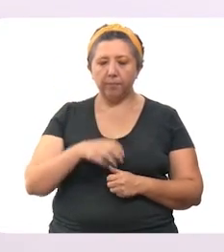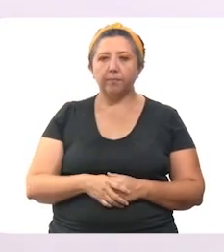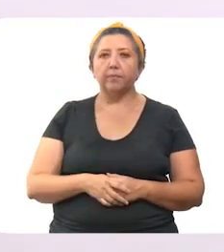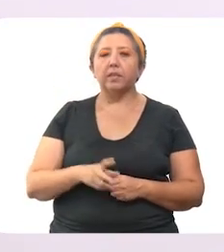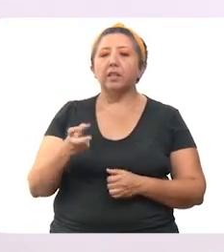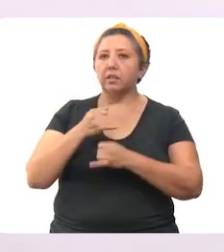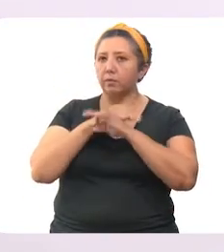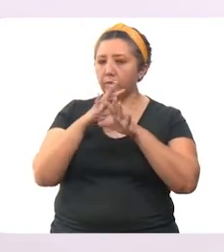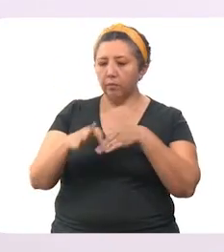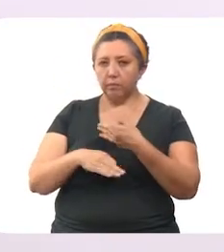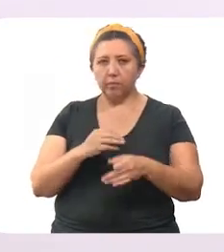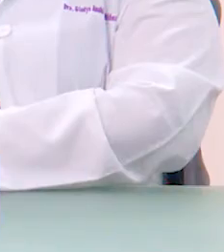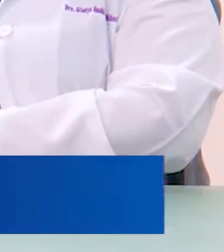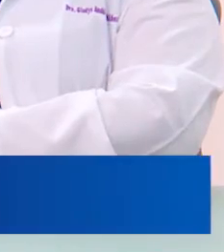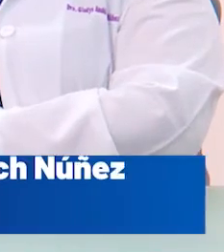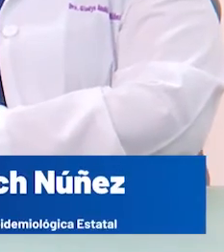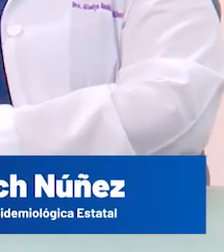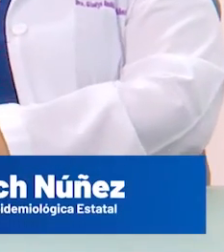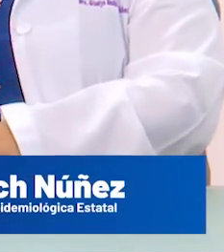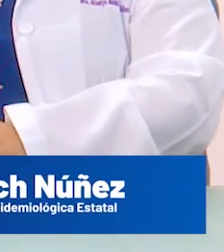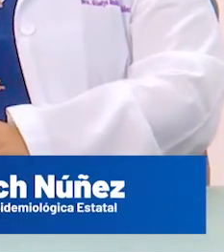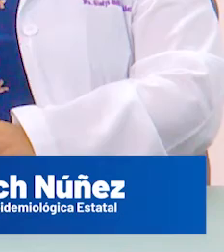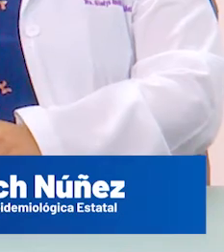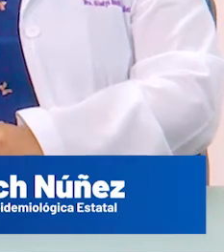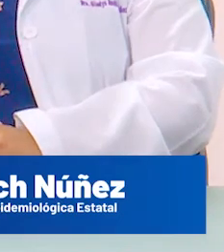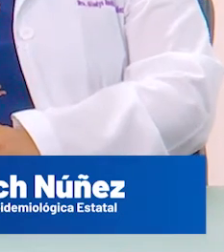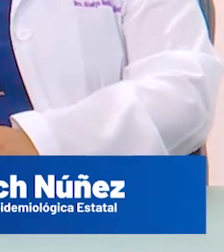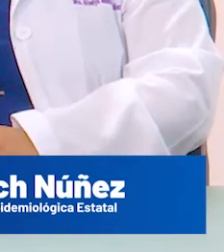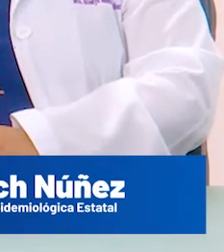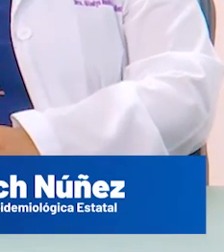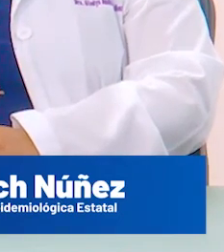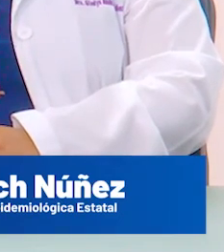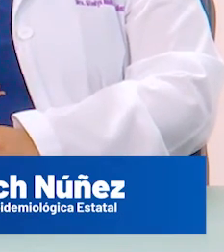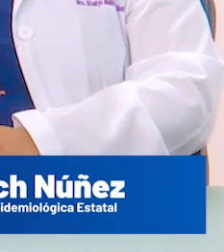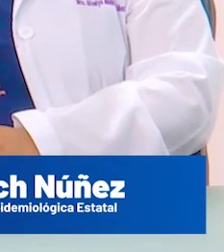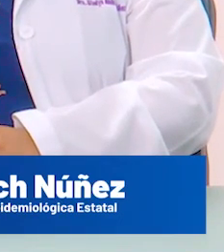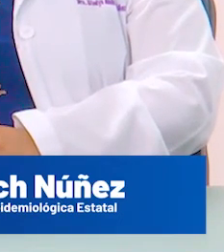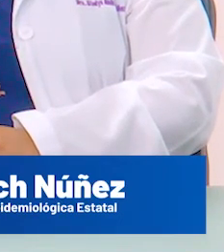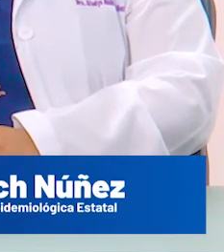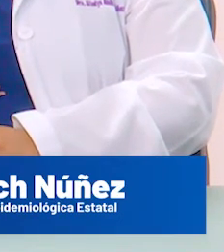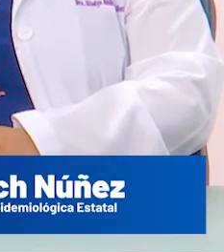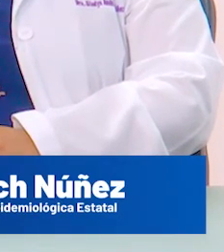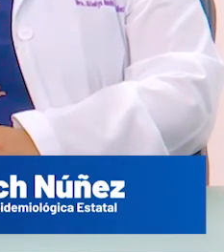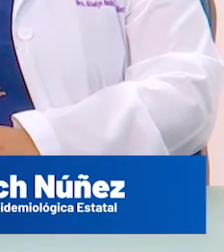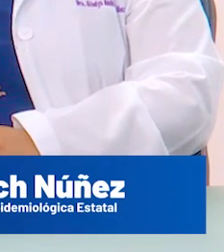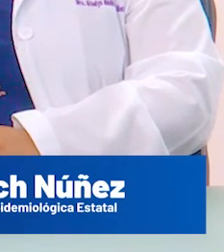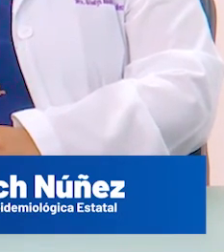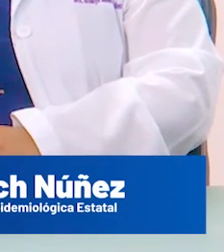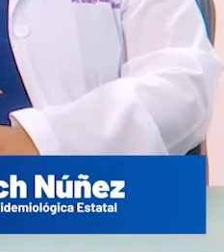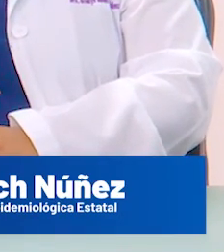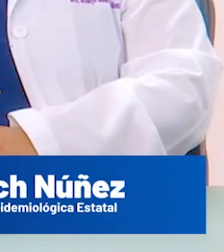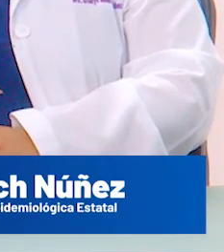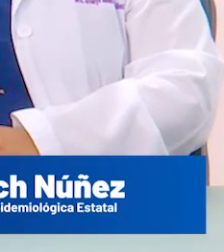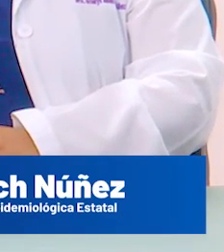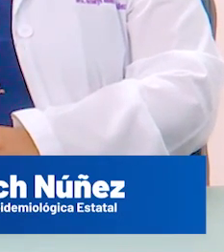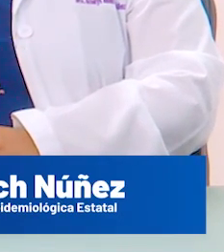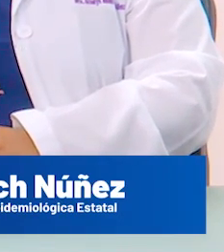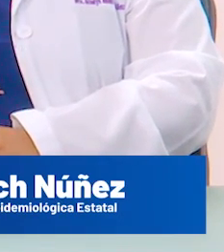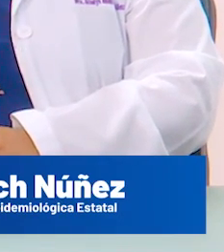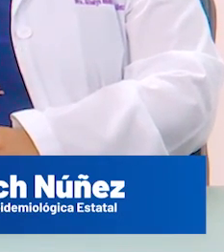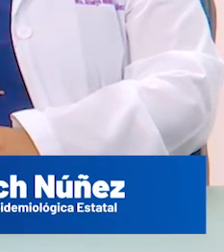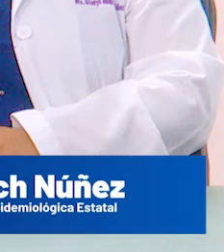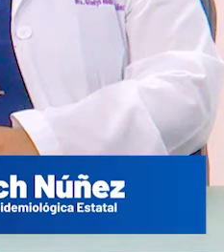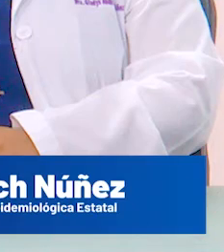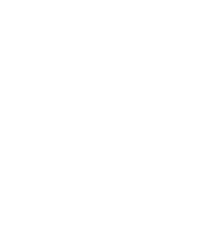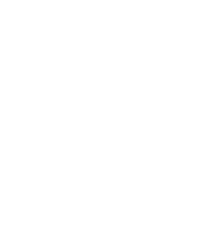naranja. Ese es todo el reporte, doctora. Muchas gracias, doctora. Recuerden que estaremos actualizando esta información todos los días a través